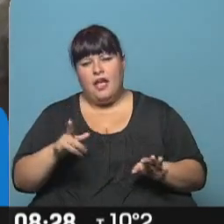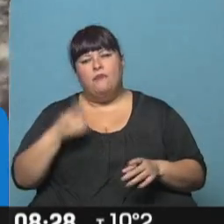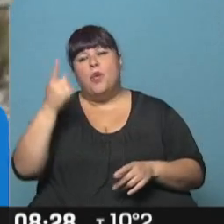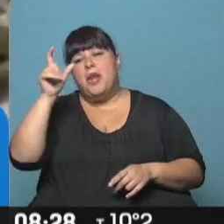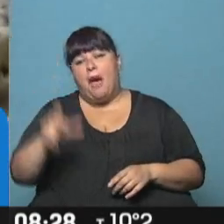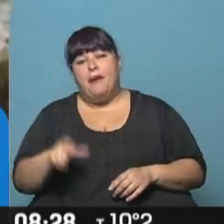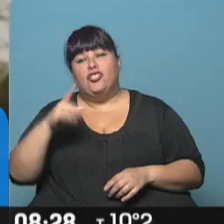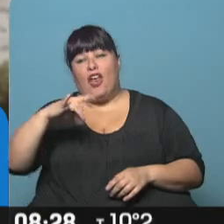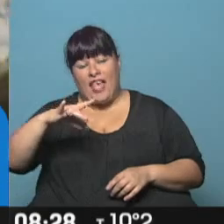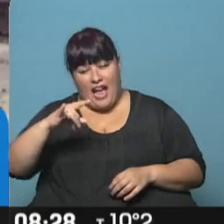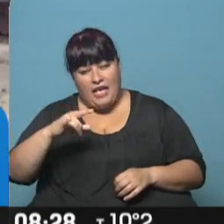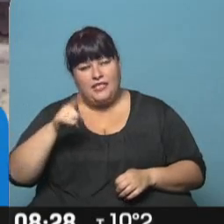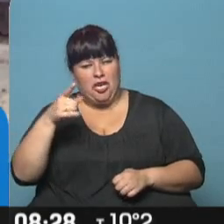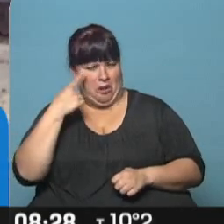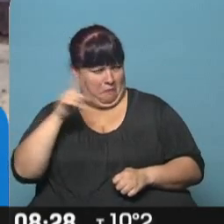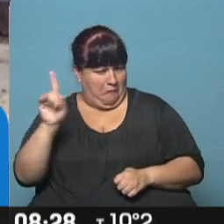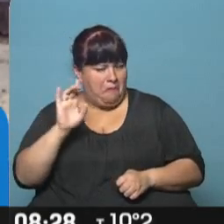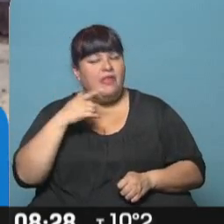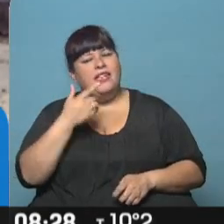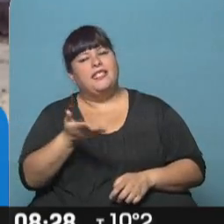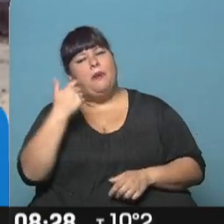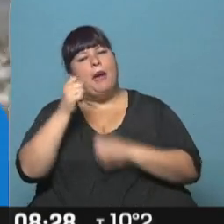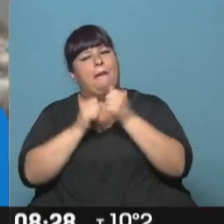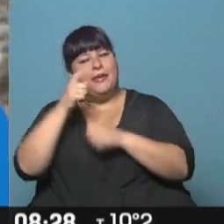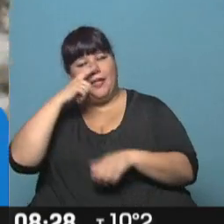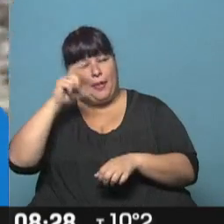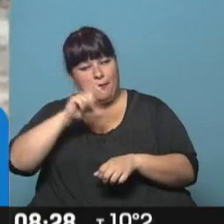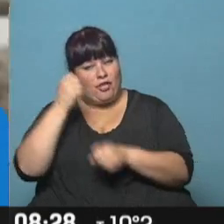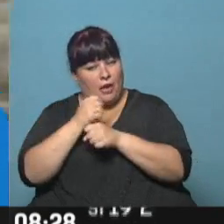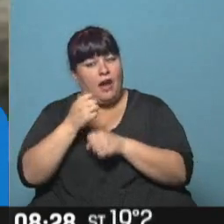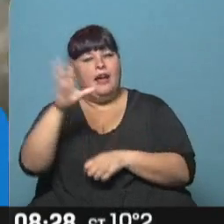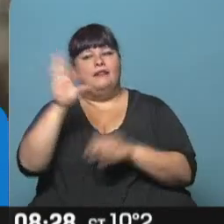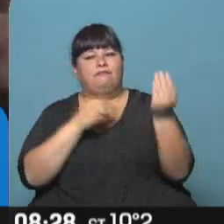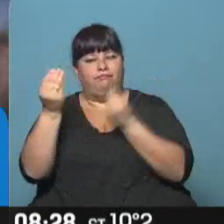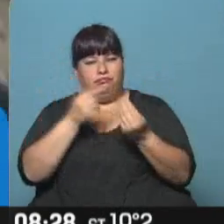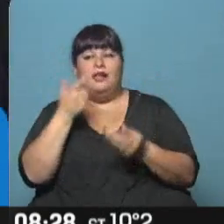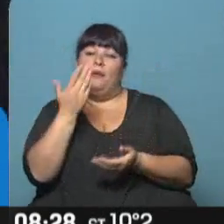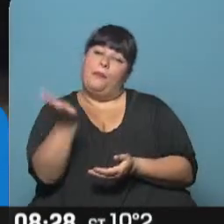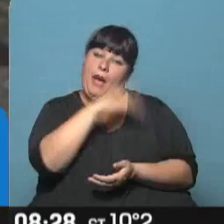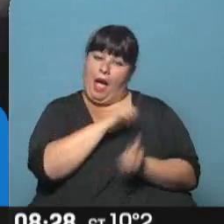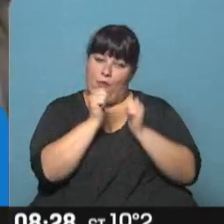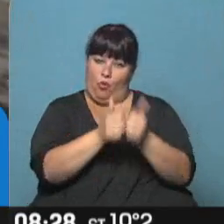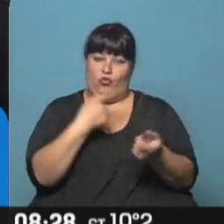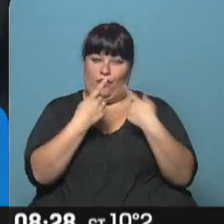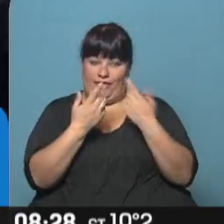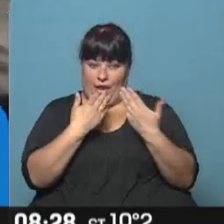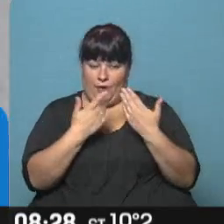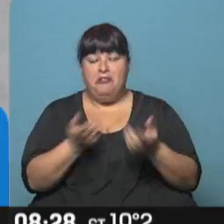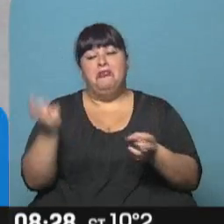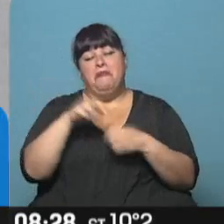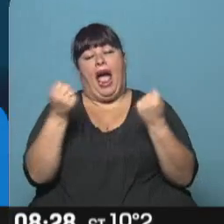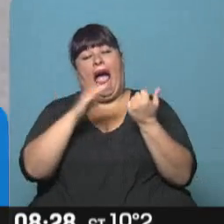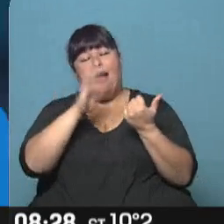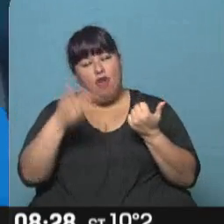un cliente del casino, al cual ella no conoce mucho, le dice que en la empresa petrolera donde trabaja están tomando gente y le ofrece llevarla a una entrevista. Se sube a